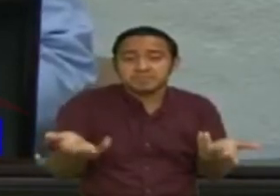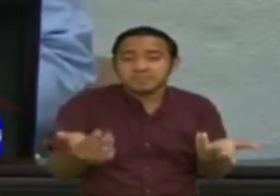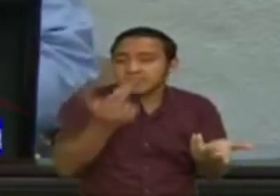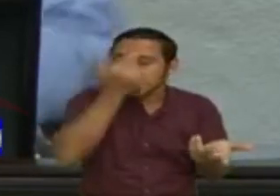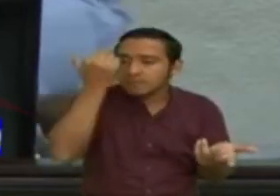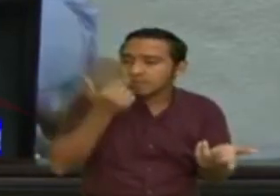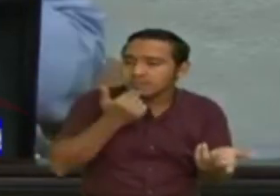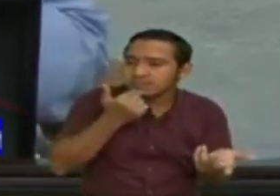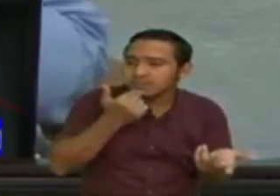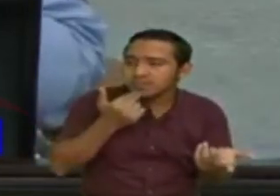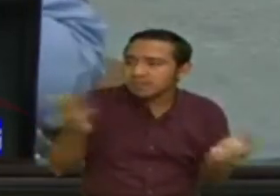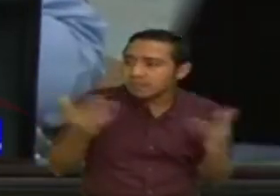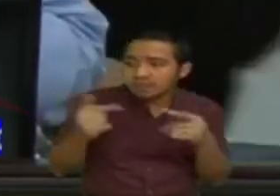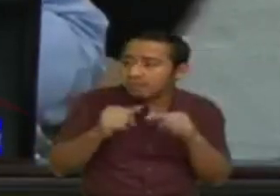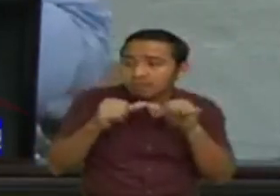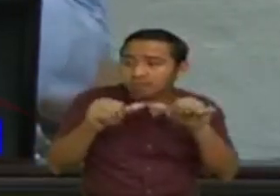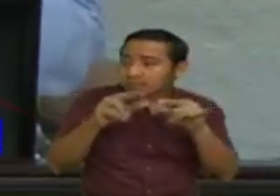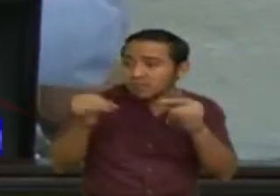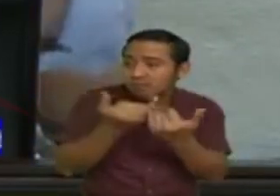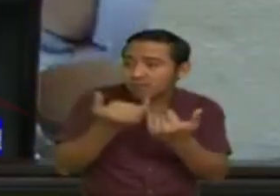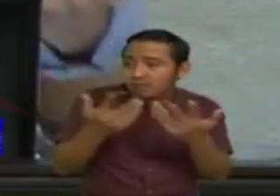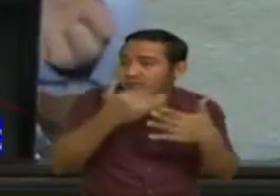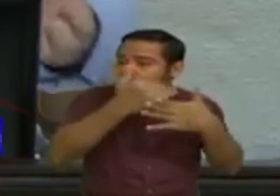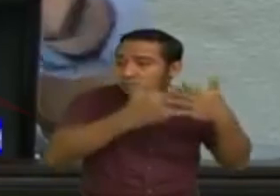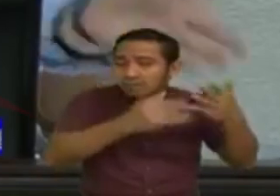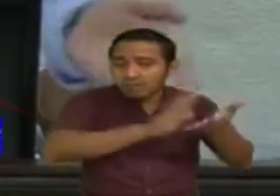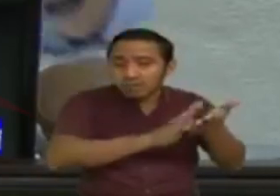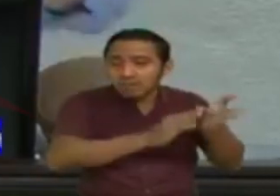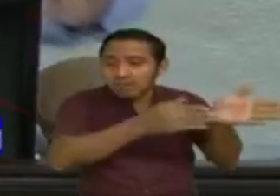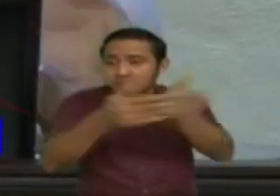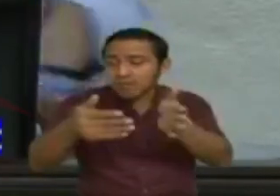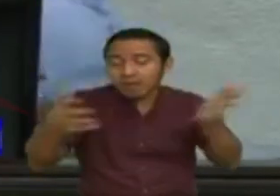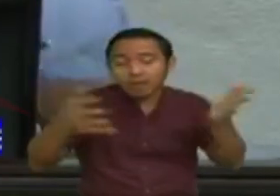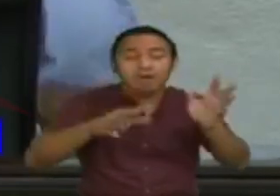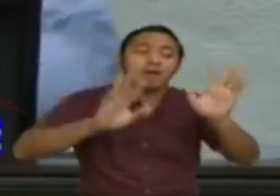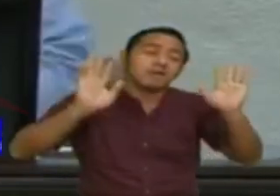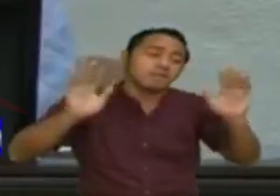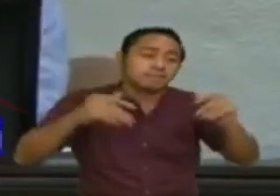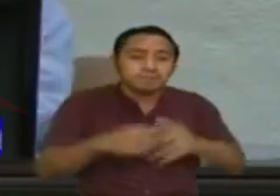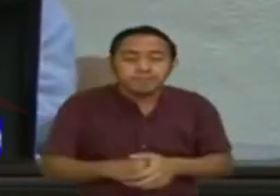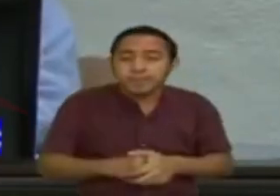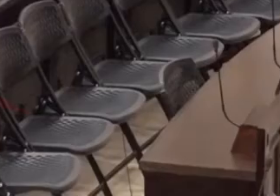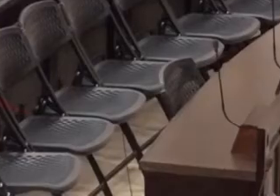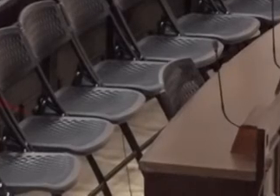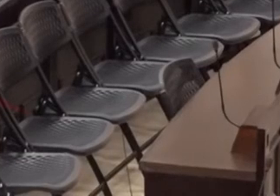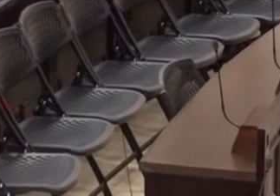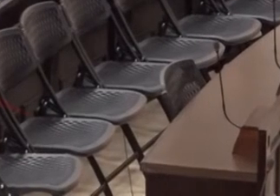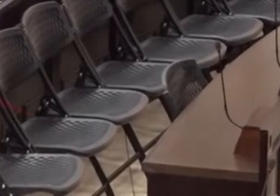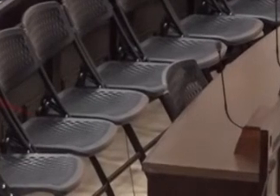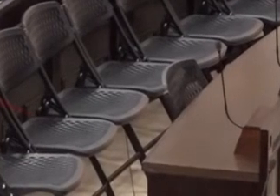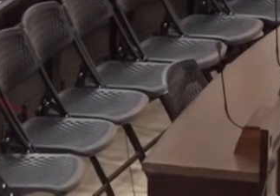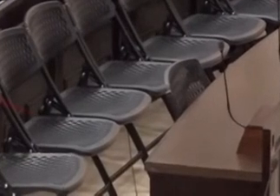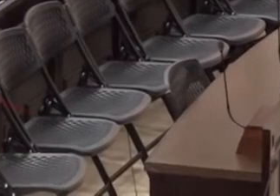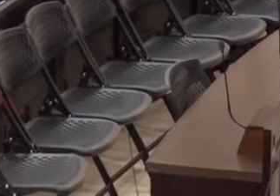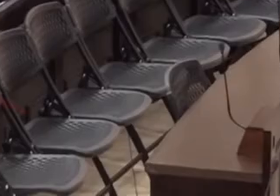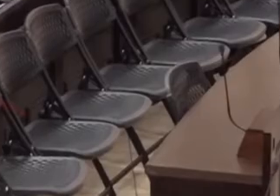preguntamos y que no han cumplido con los requisitos que se les pidió, pues, para poder tener toda su